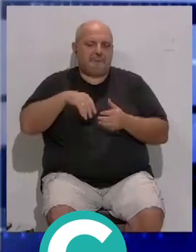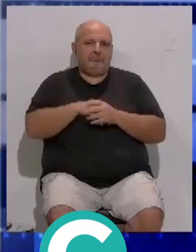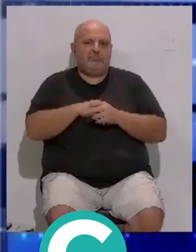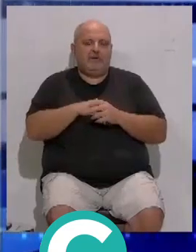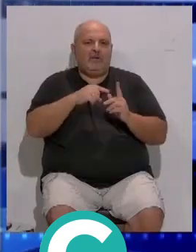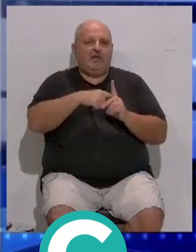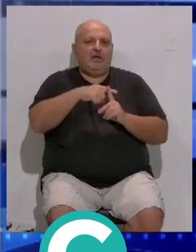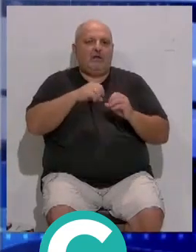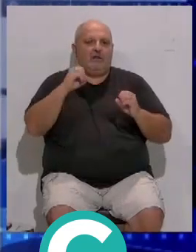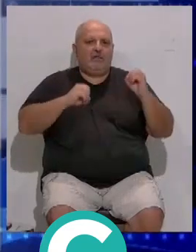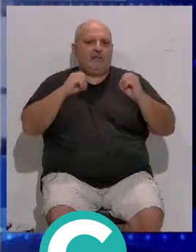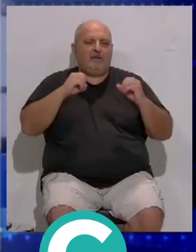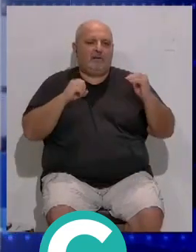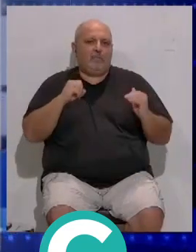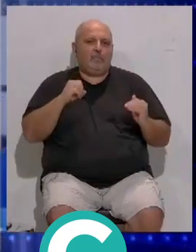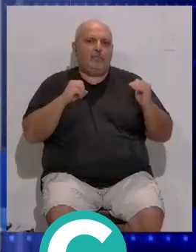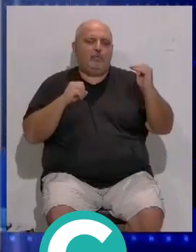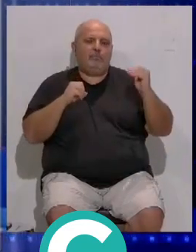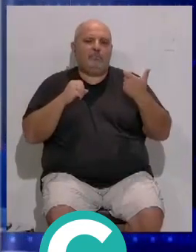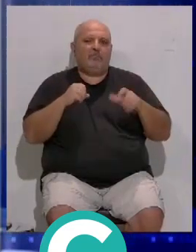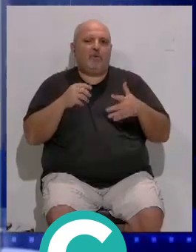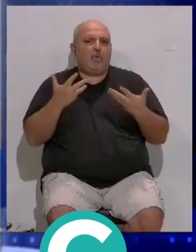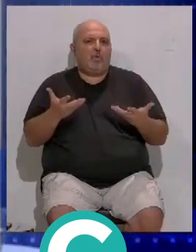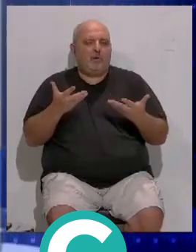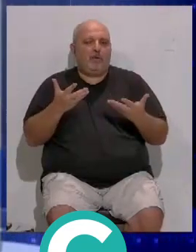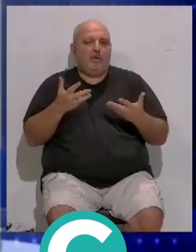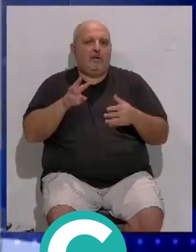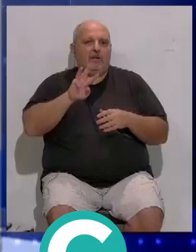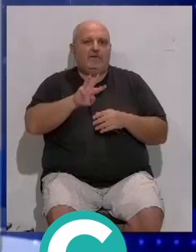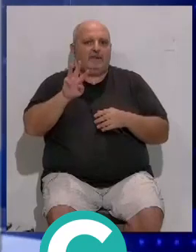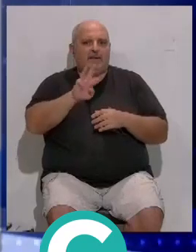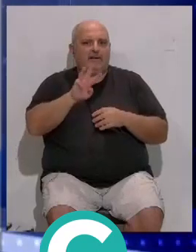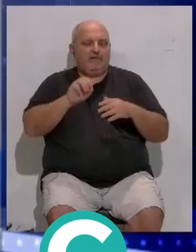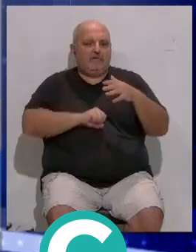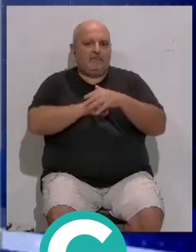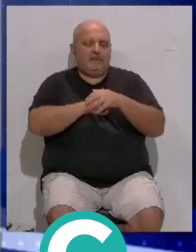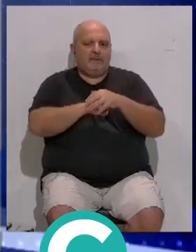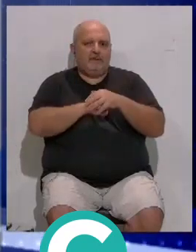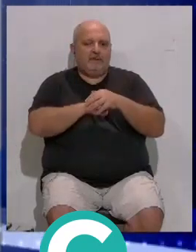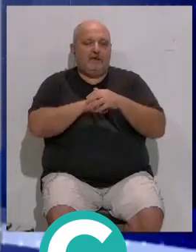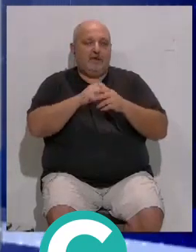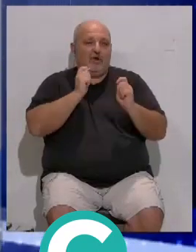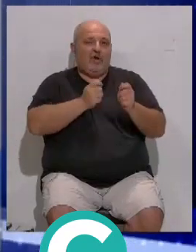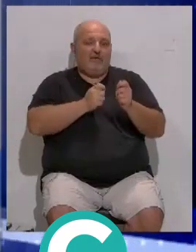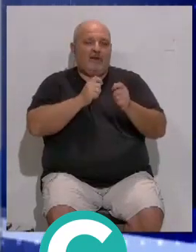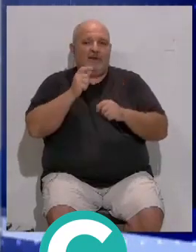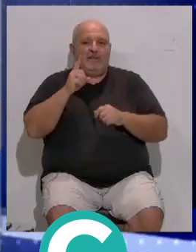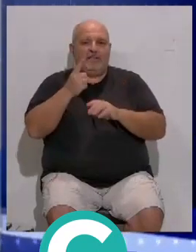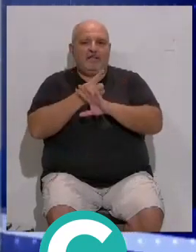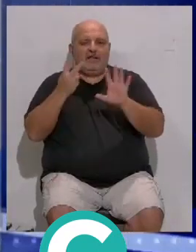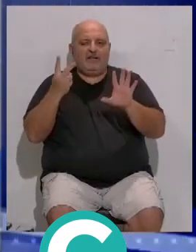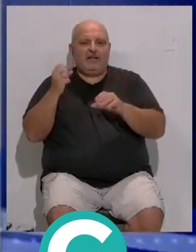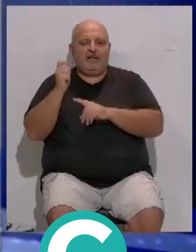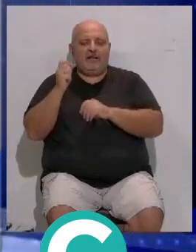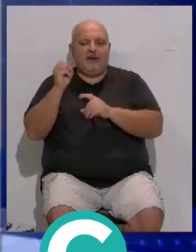Las temperaturas mínimas en ascenso... ...que marcarán entre los 33 grados de máxima en Olvera... ...y los 17